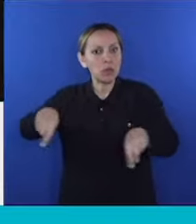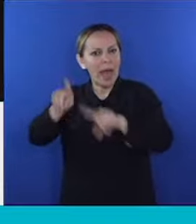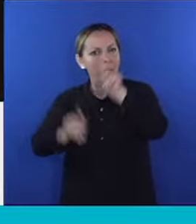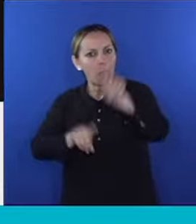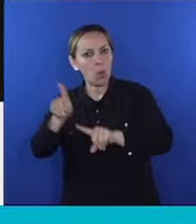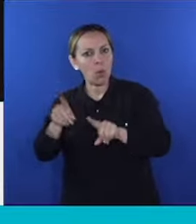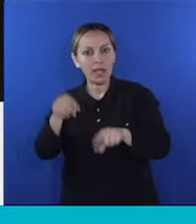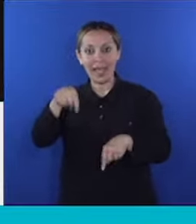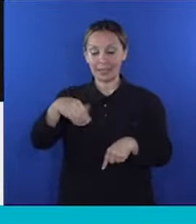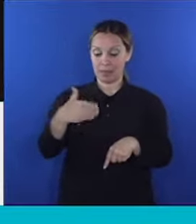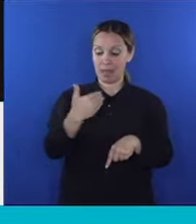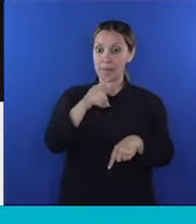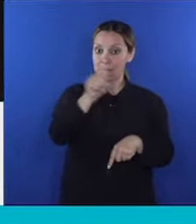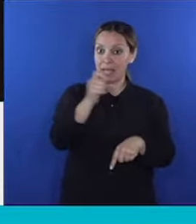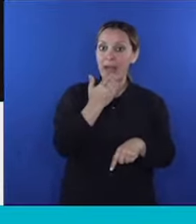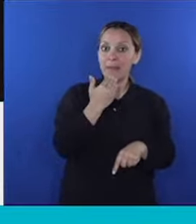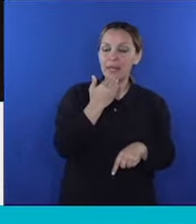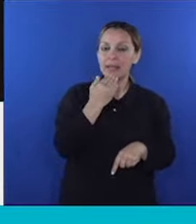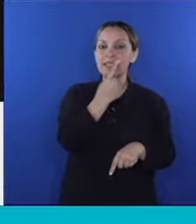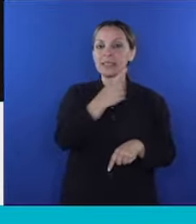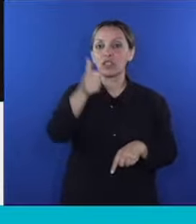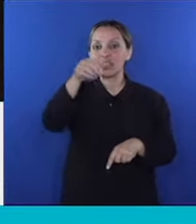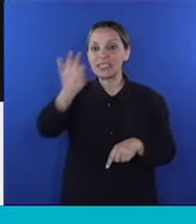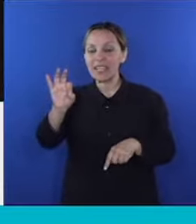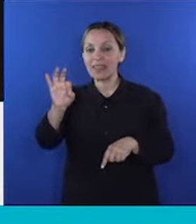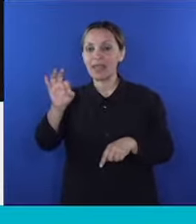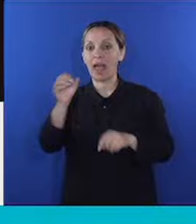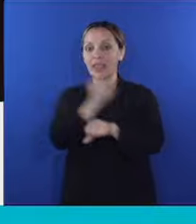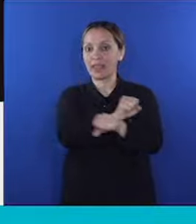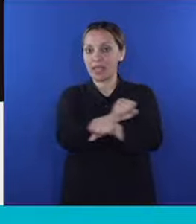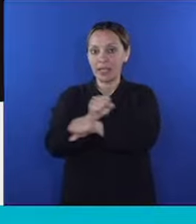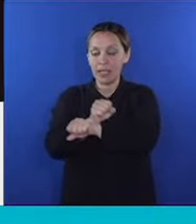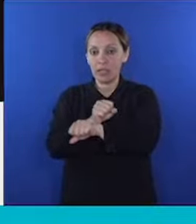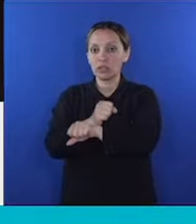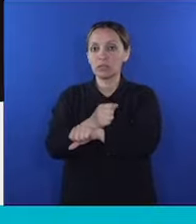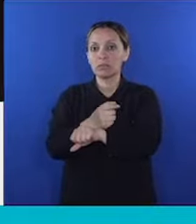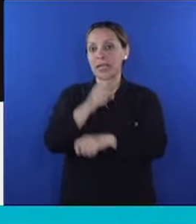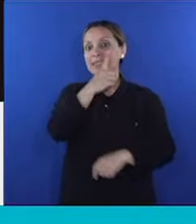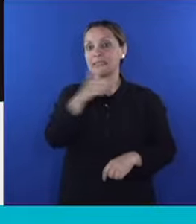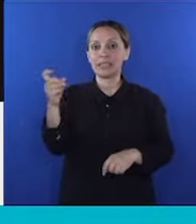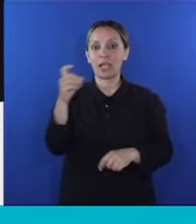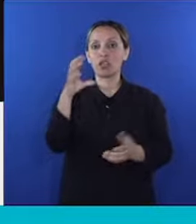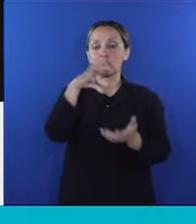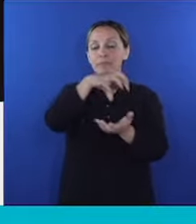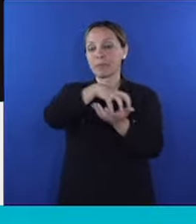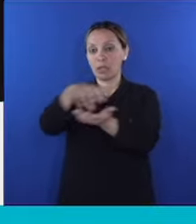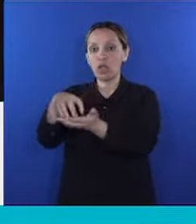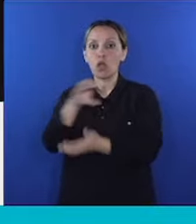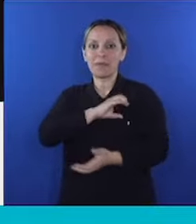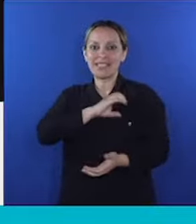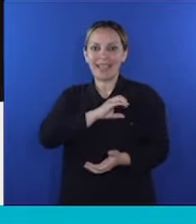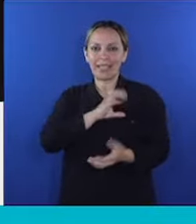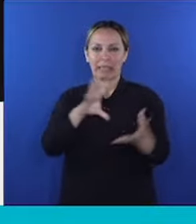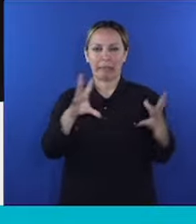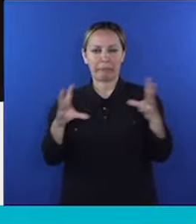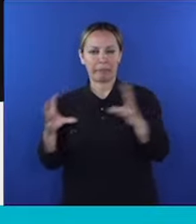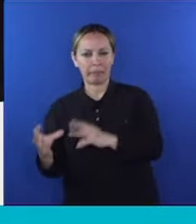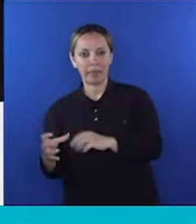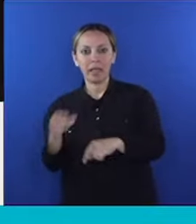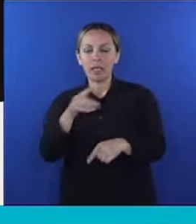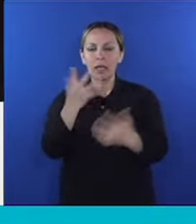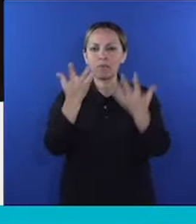había 660 detenidos en casi 100 comisarías que que están en estas condiciones y es sistemático Cómo se da